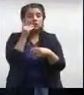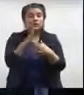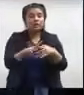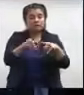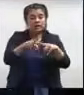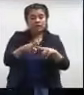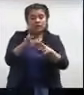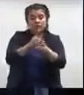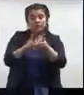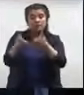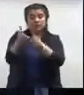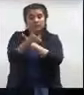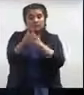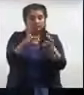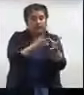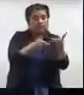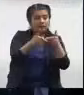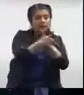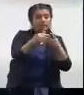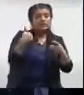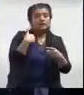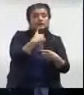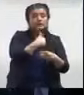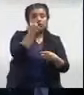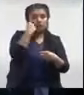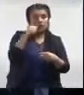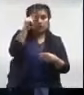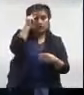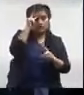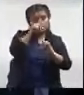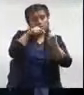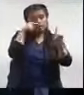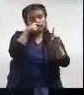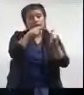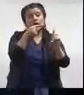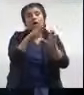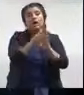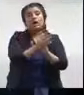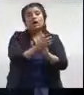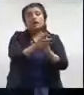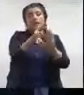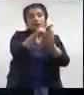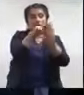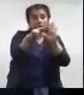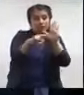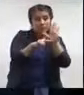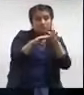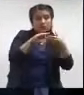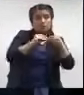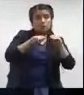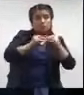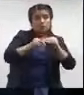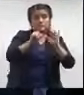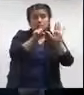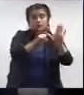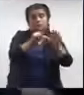Ministerio de Gobernación, conforme a lo establecido en el Acuerdo Gubernativo número